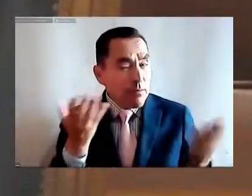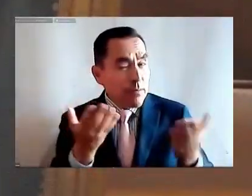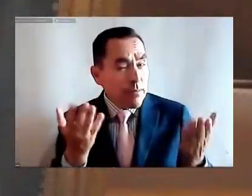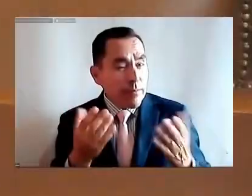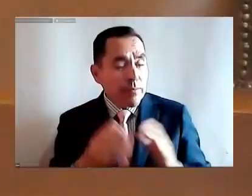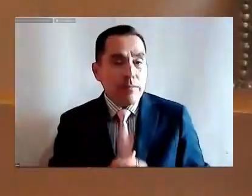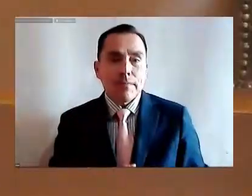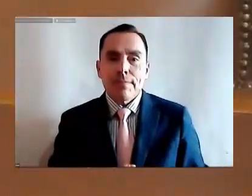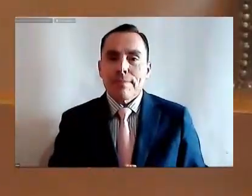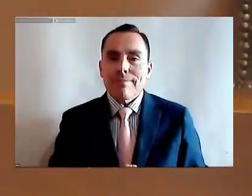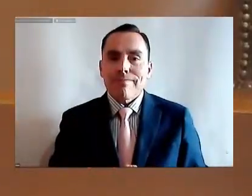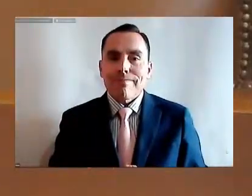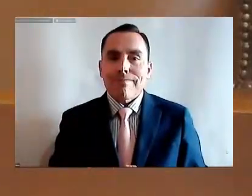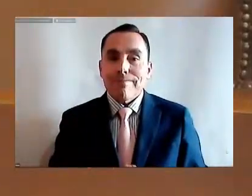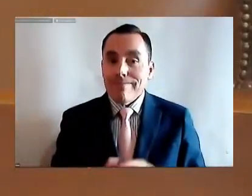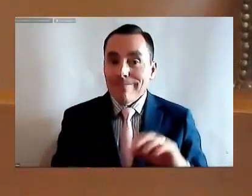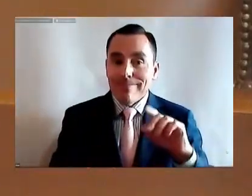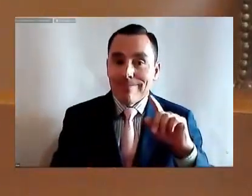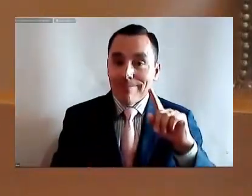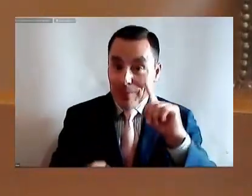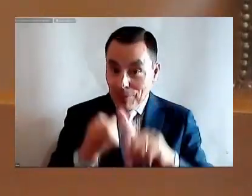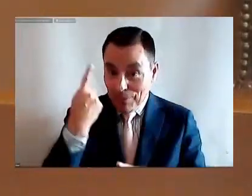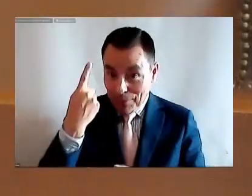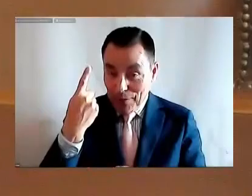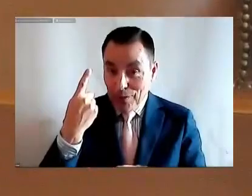Bueno, en primer lugar, muchísimas gracias a la Secretaría